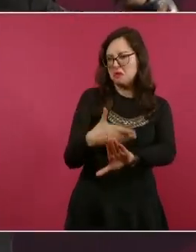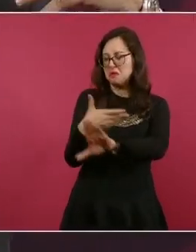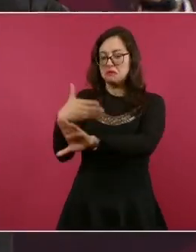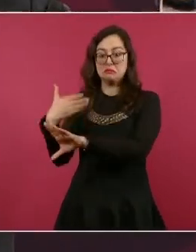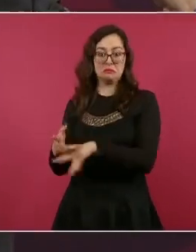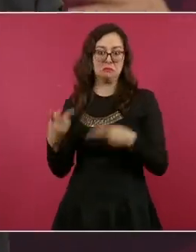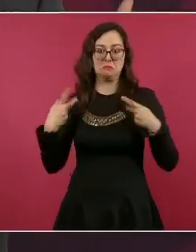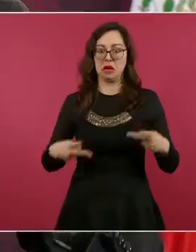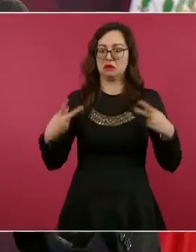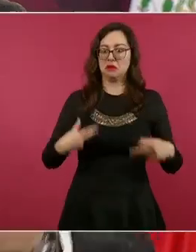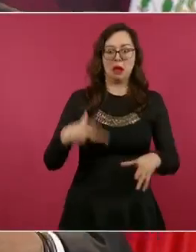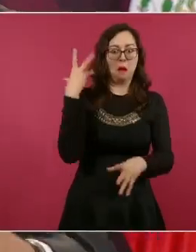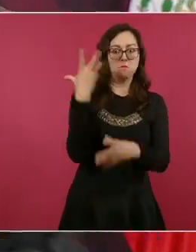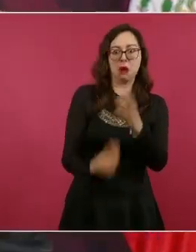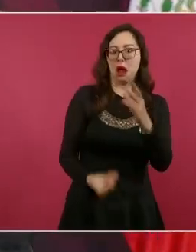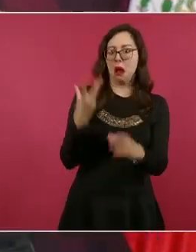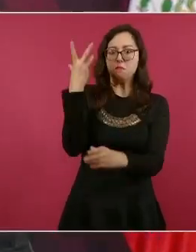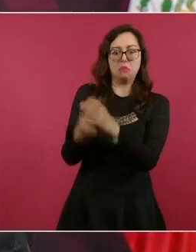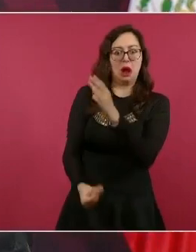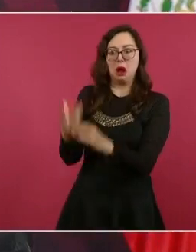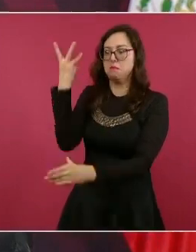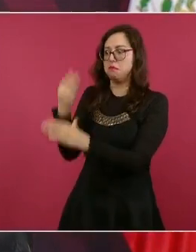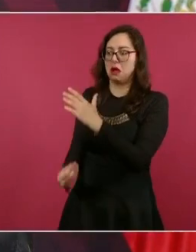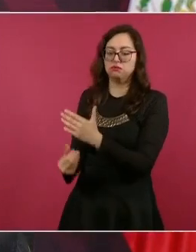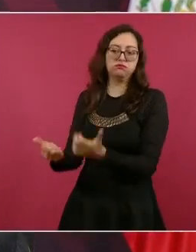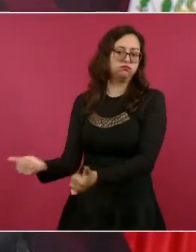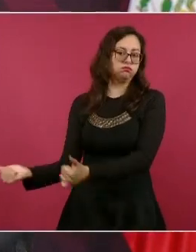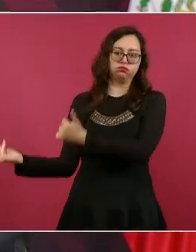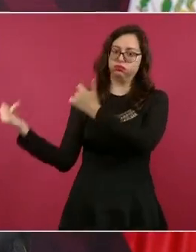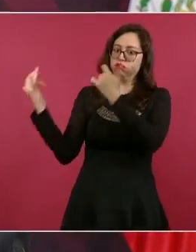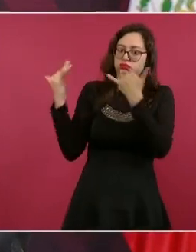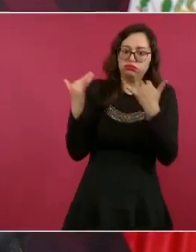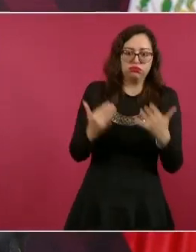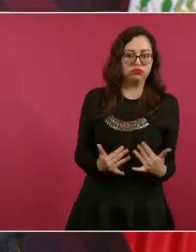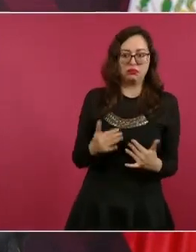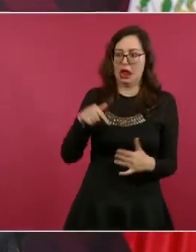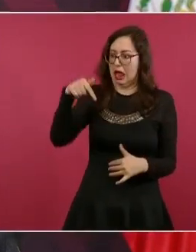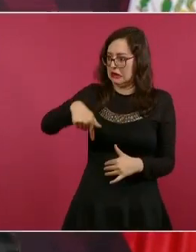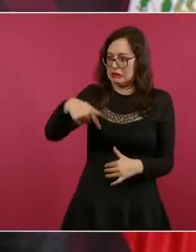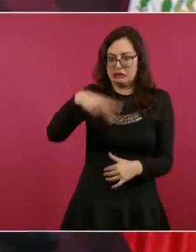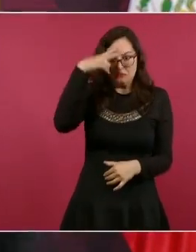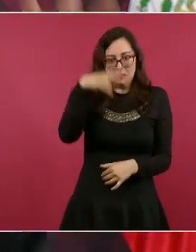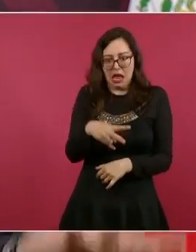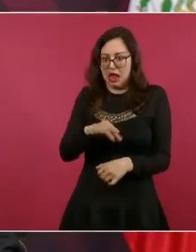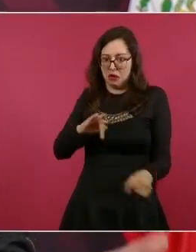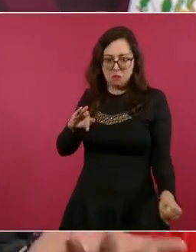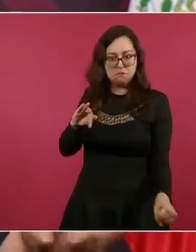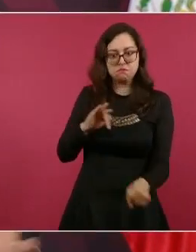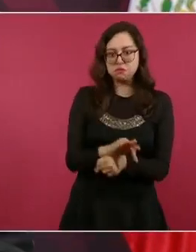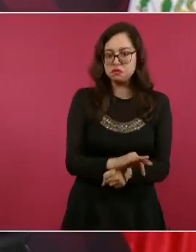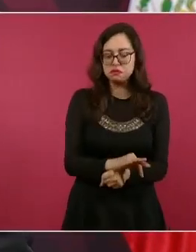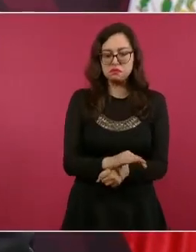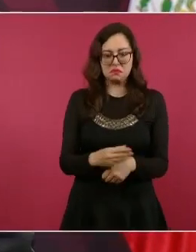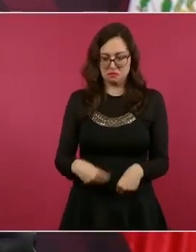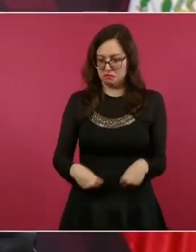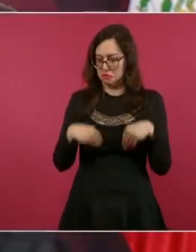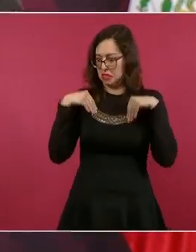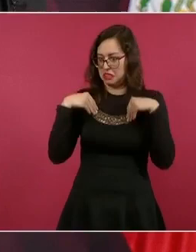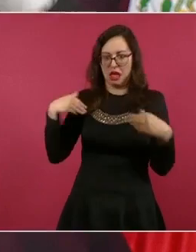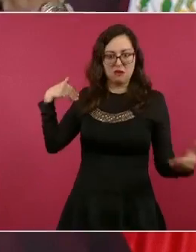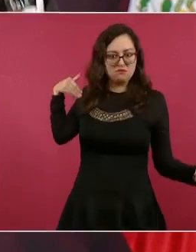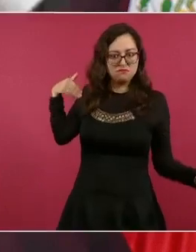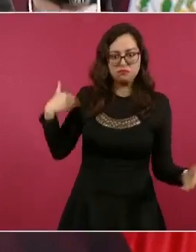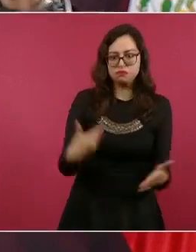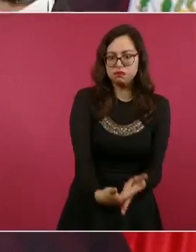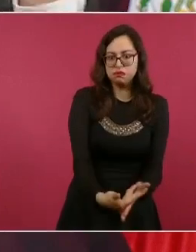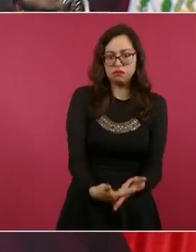refugiados vivieron, convivieron, son parte de México.